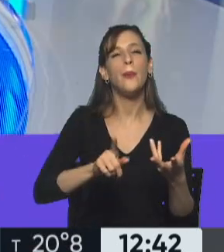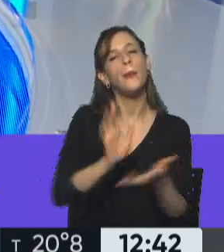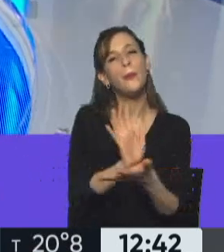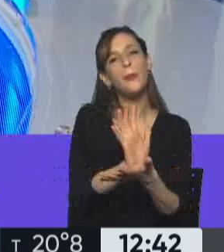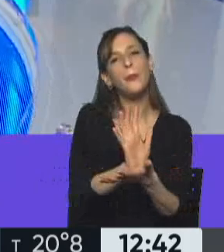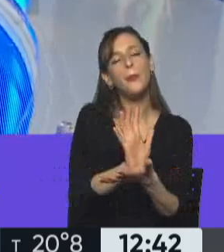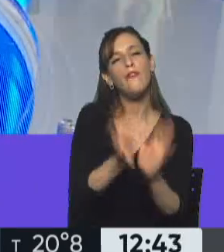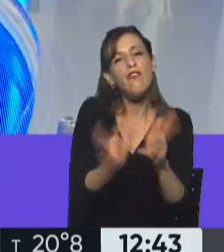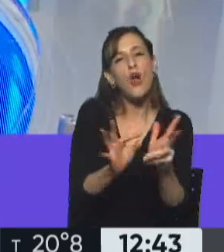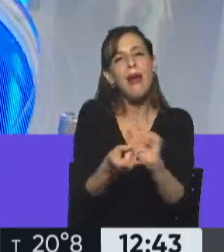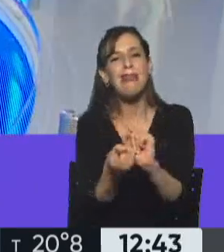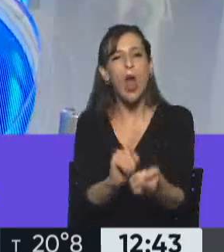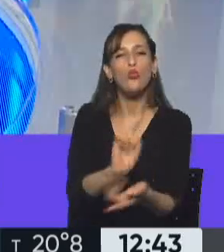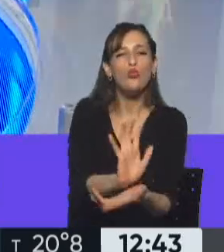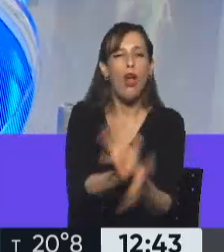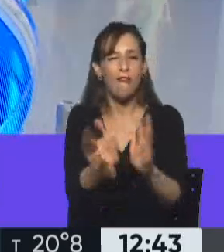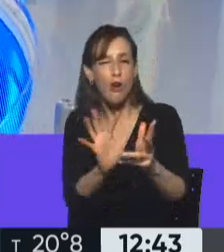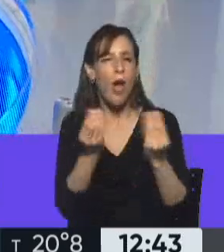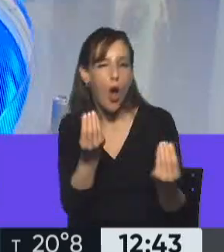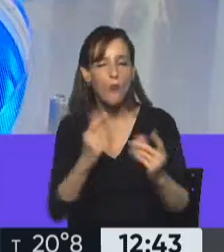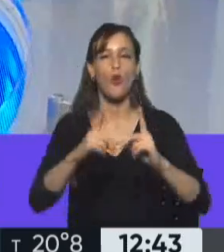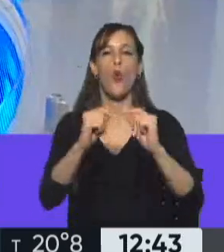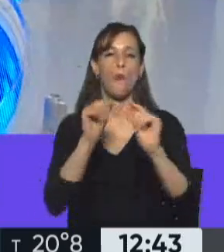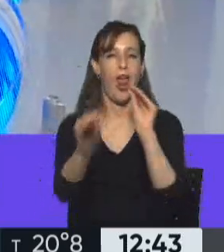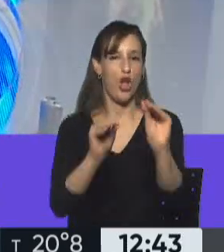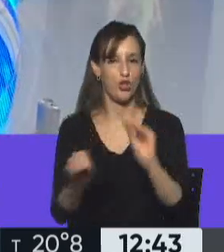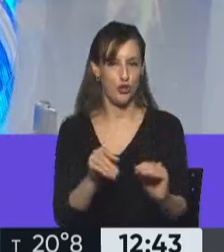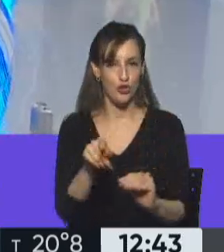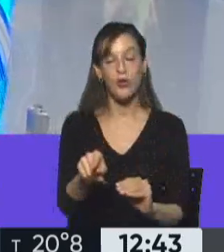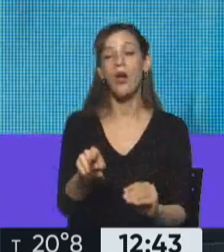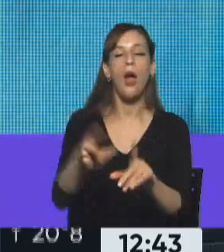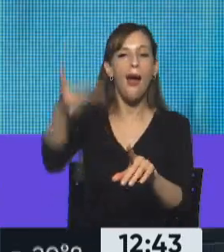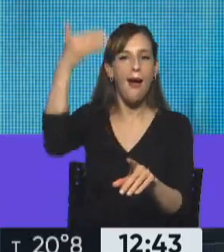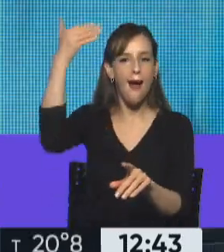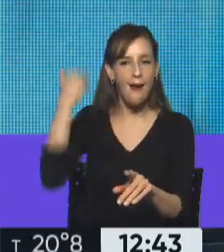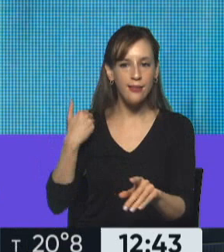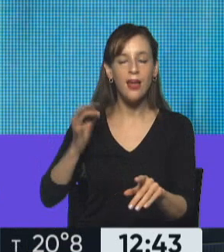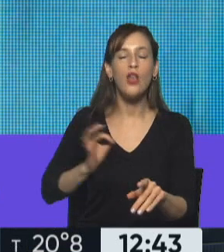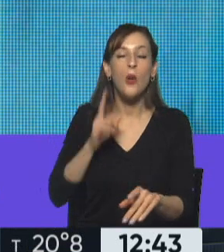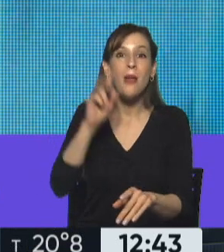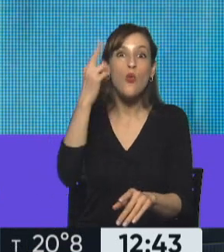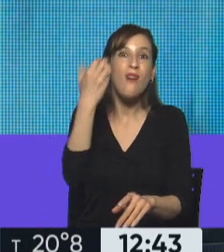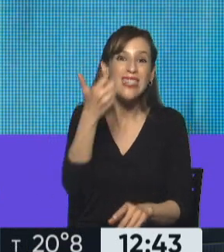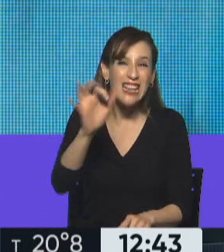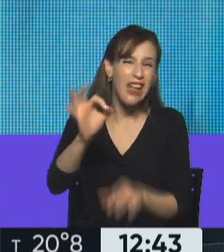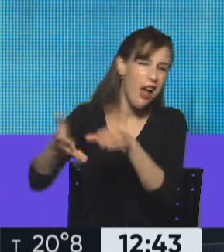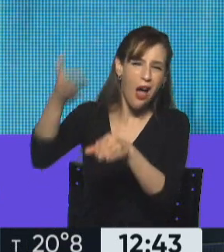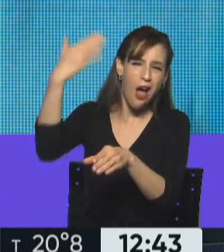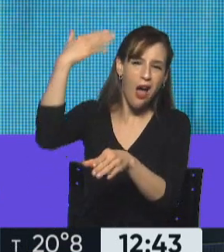adelantaron porque empezaron ya en los años 60 y 70 cuando recién aparecían las computadoras